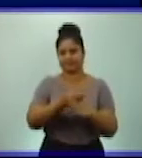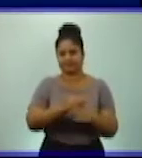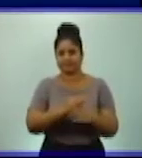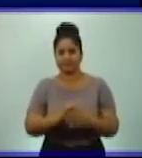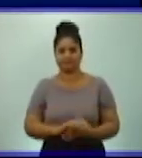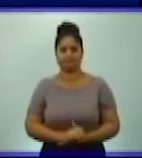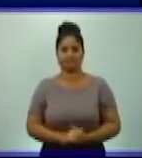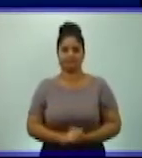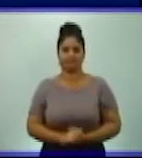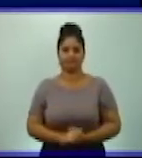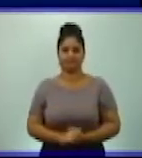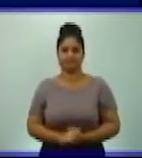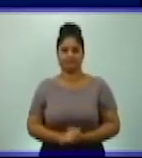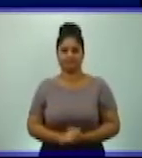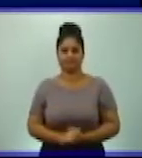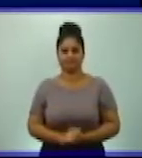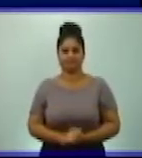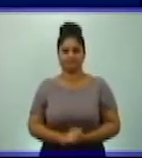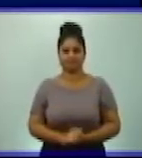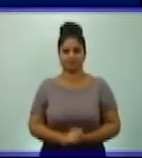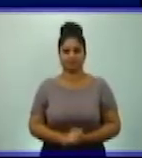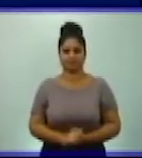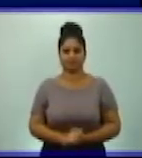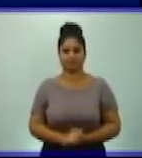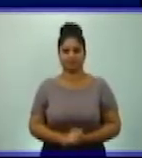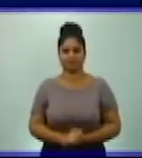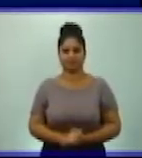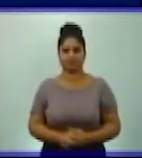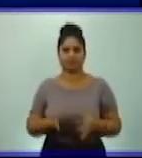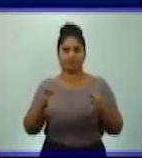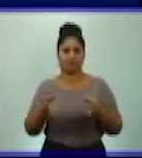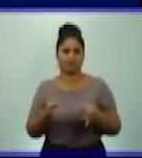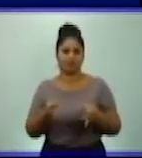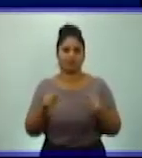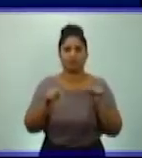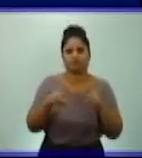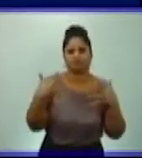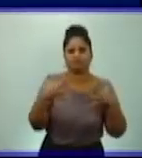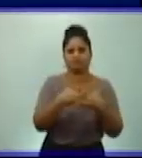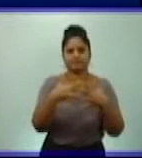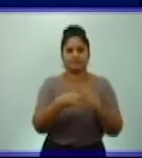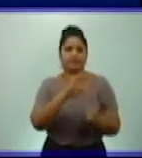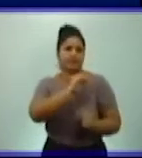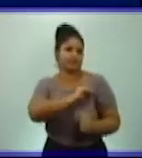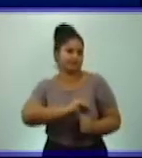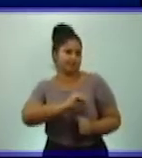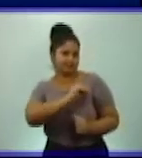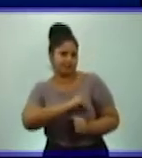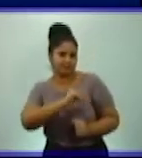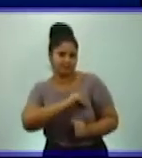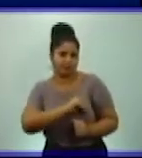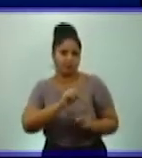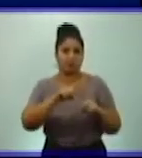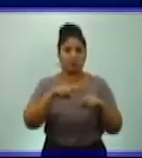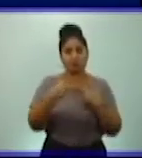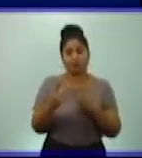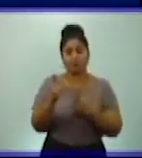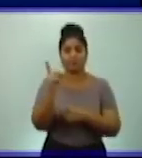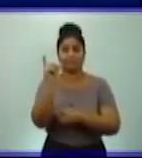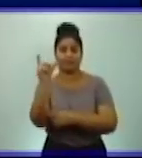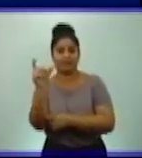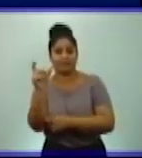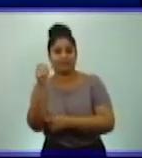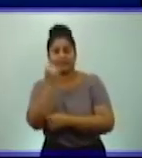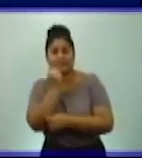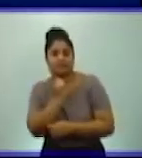decir, destacar el valor del sentimiento, encerrarlo en esta palabra para resaltar el contenido semántico de